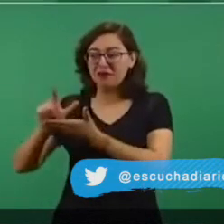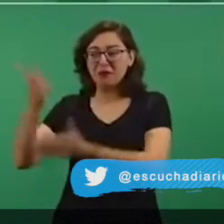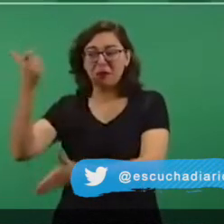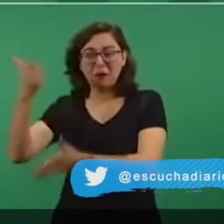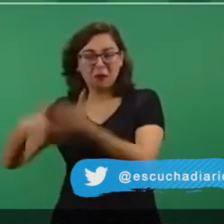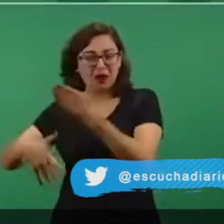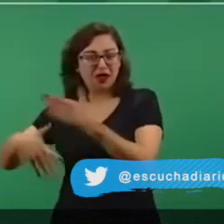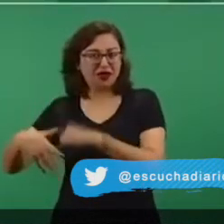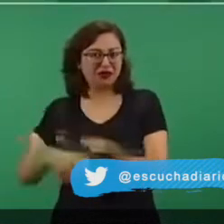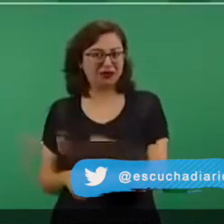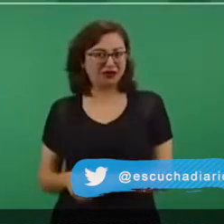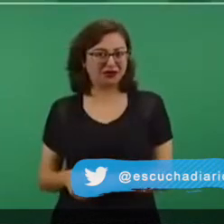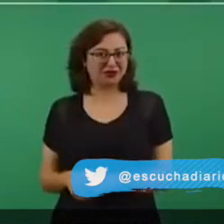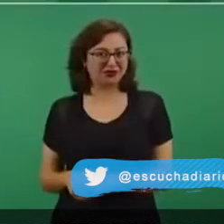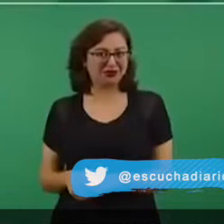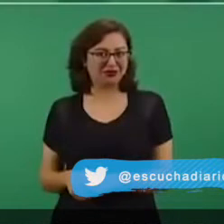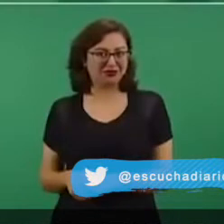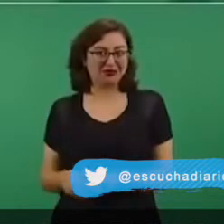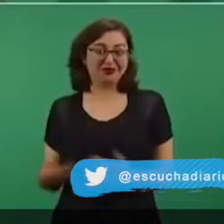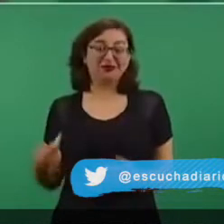Nada más que tenían